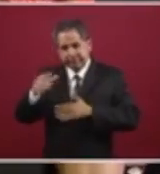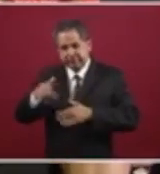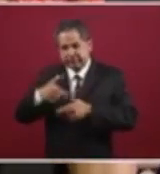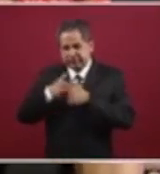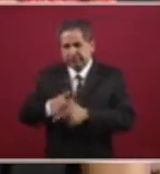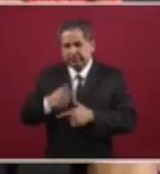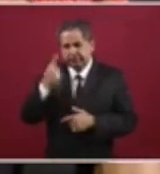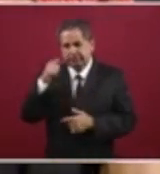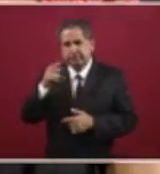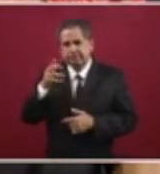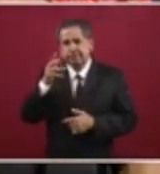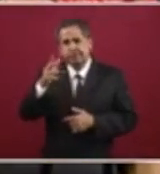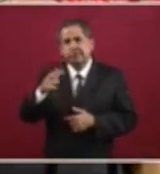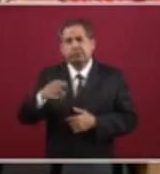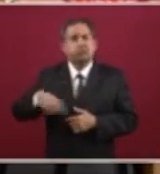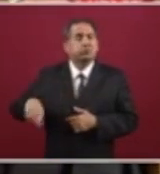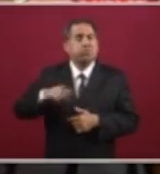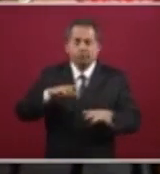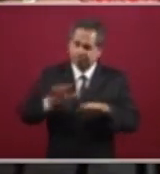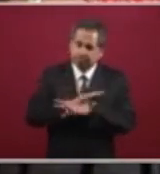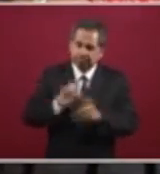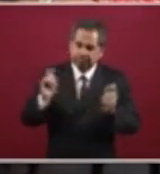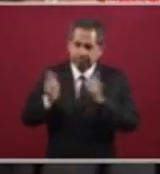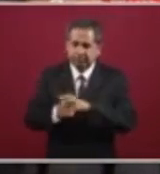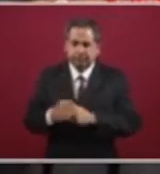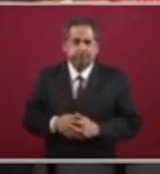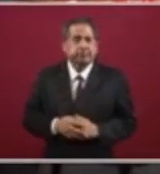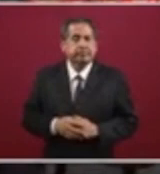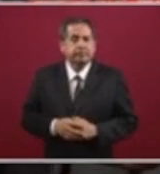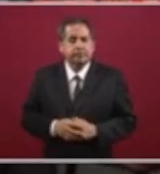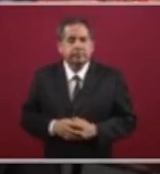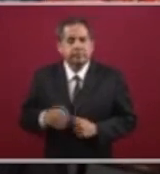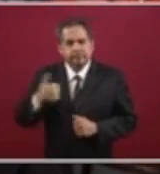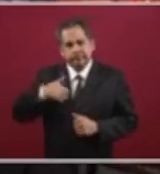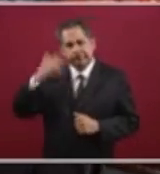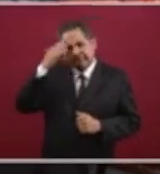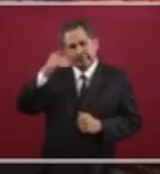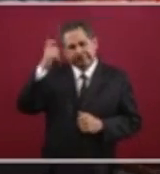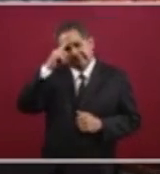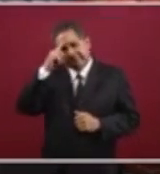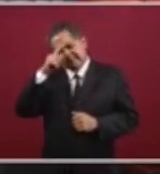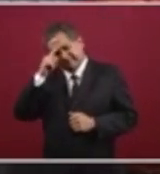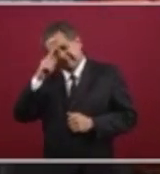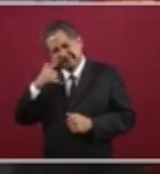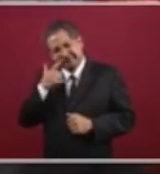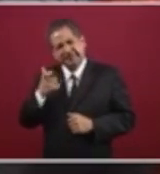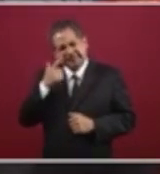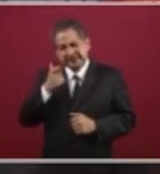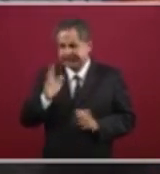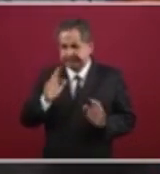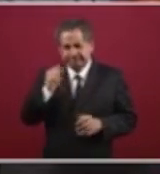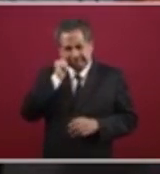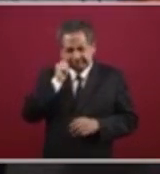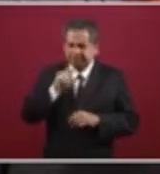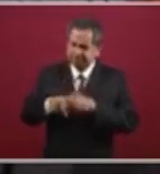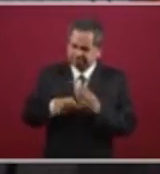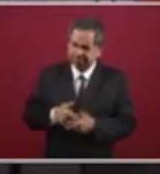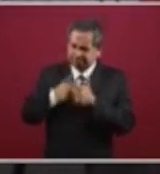incansable para cambiar nuestra realidad. Sabemos que es un camino cuesta arriba, pero no daremos marcha